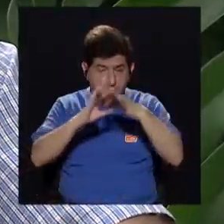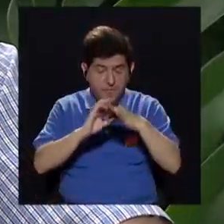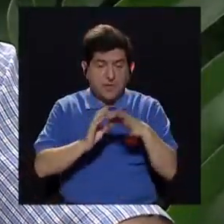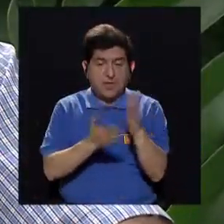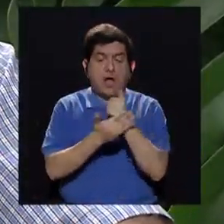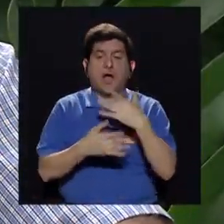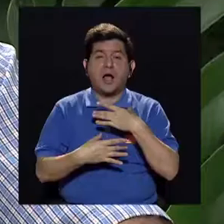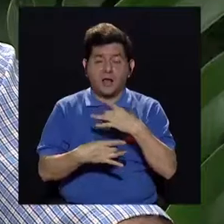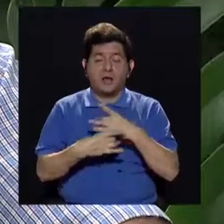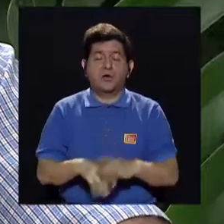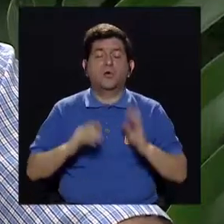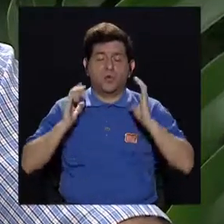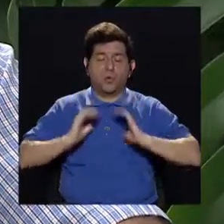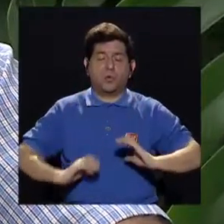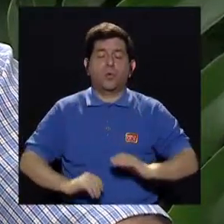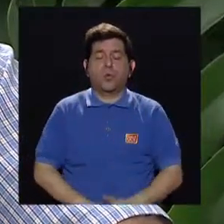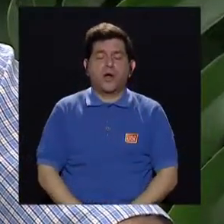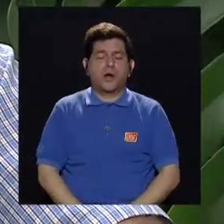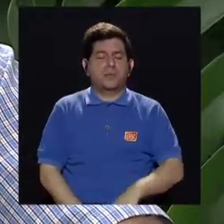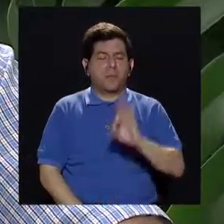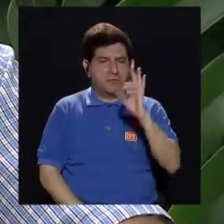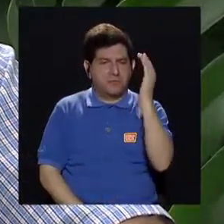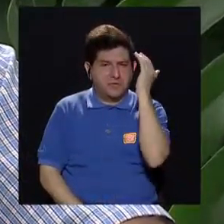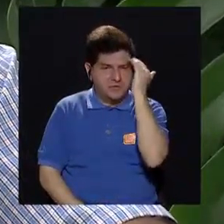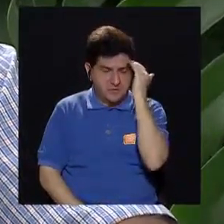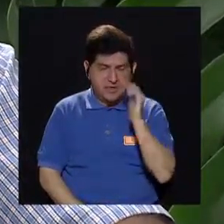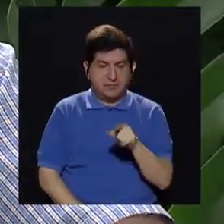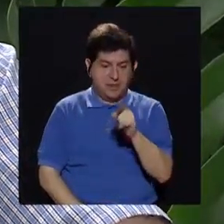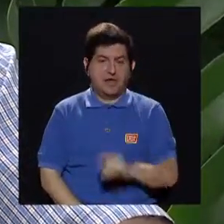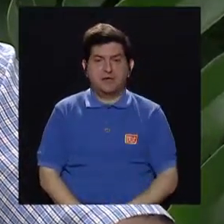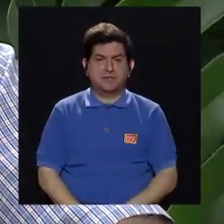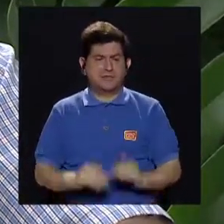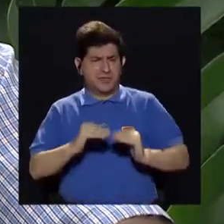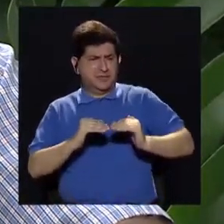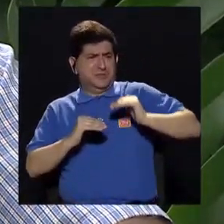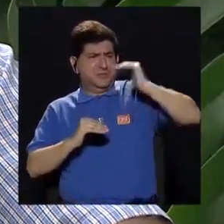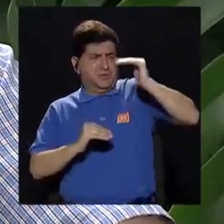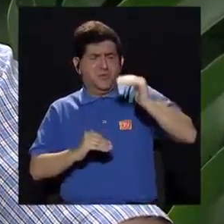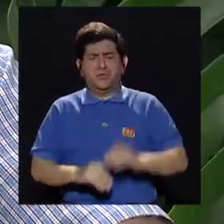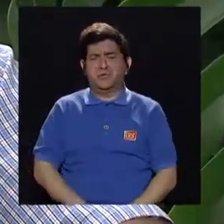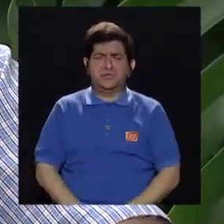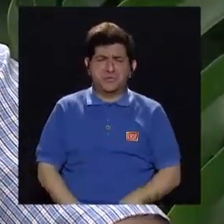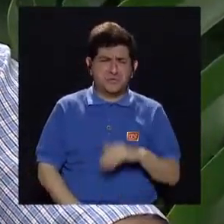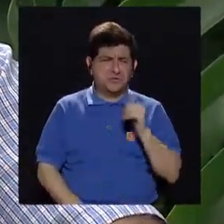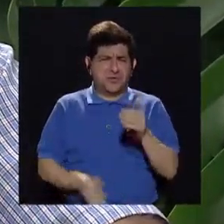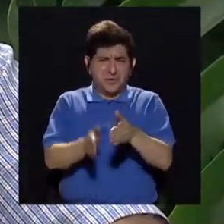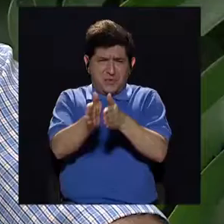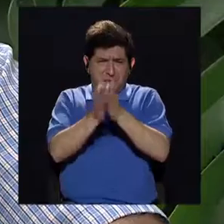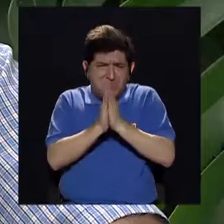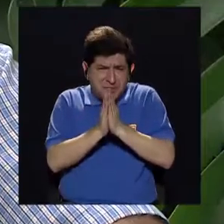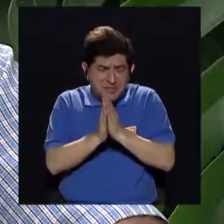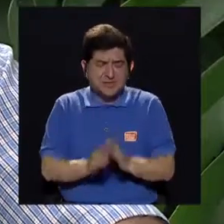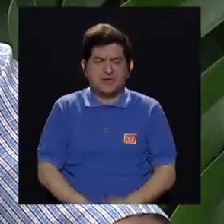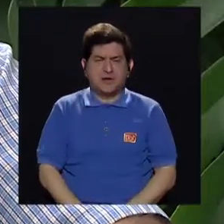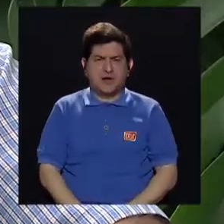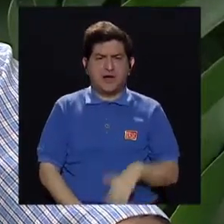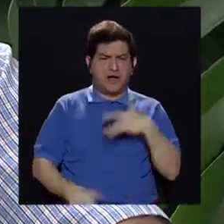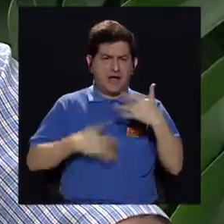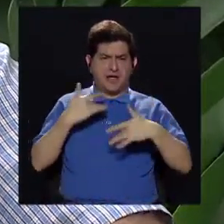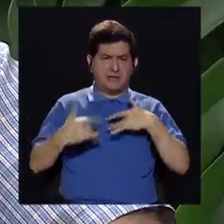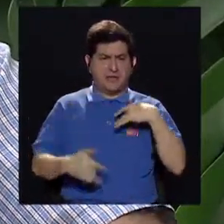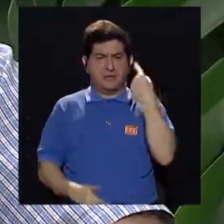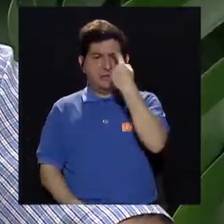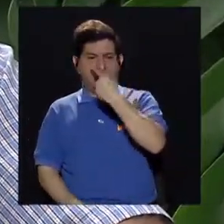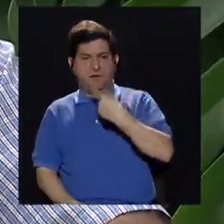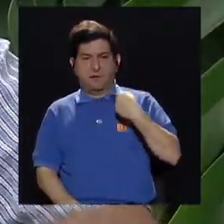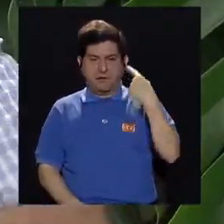pregunta hay algo muy interesante, el cuerpo es muy sabio. El cuerpo cuando lo sometemos a un esfuerzo muy grande nos empiezan a avisar. Cuando usted empieza a sentir cierto tipo de